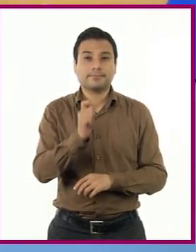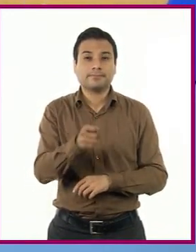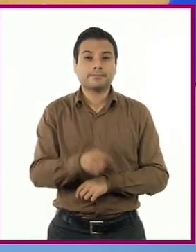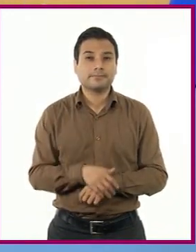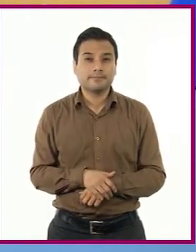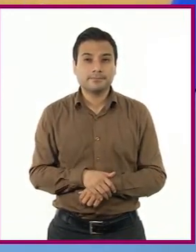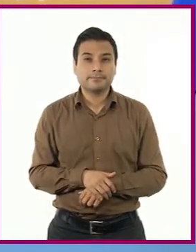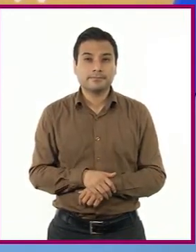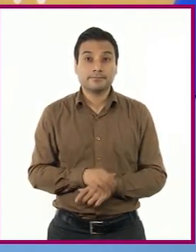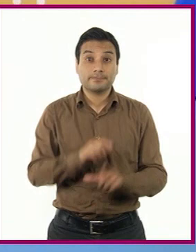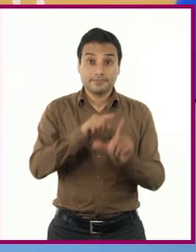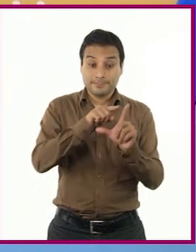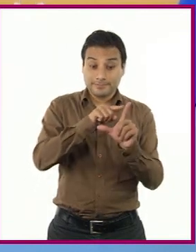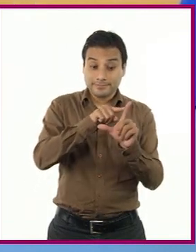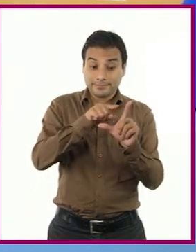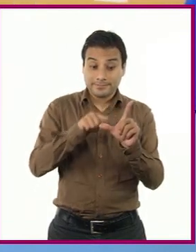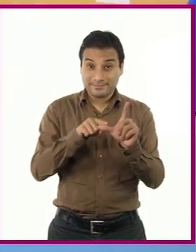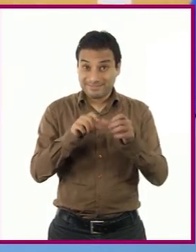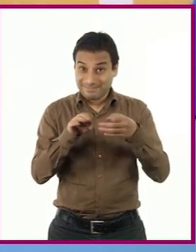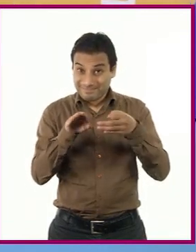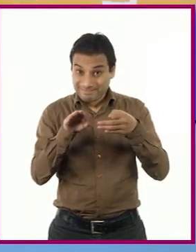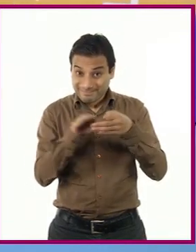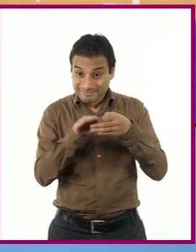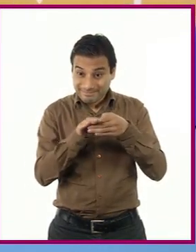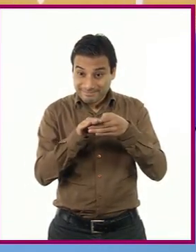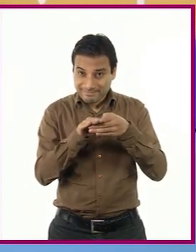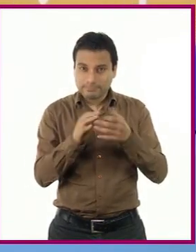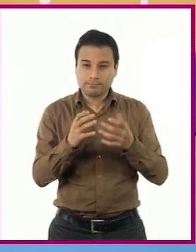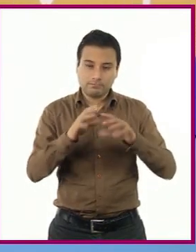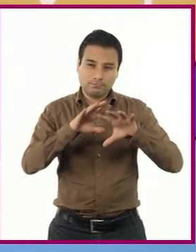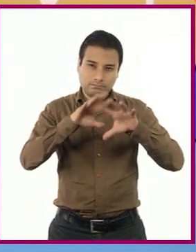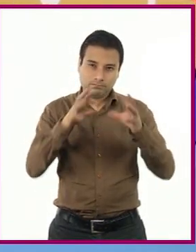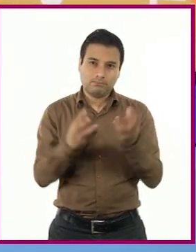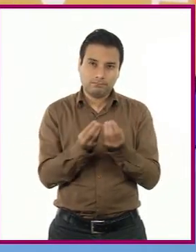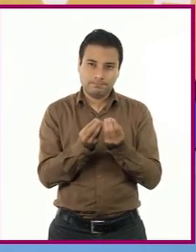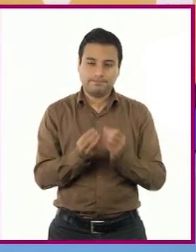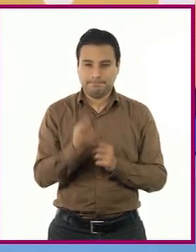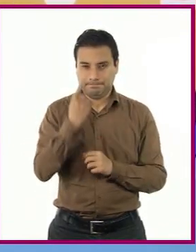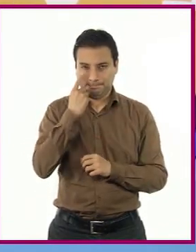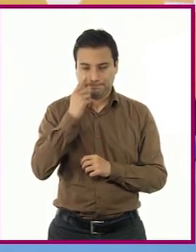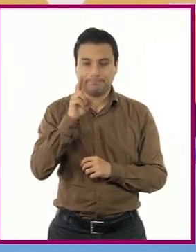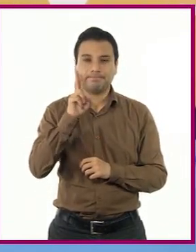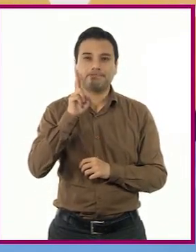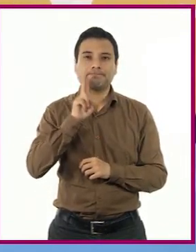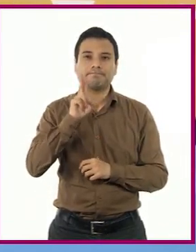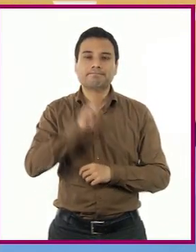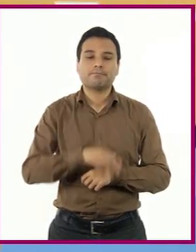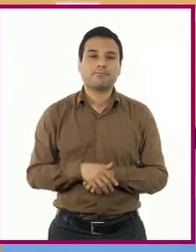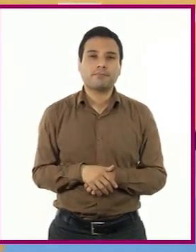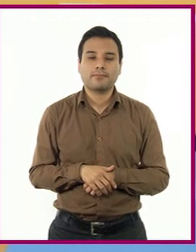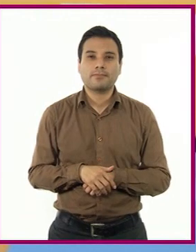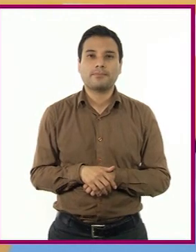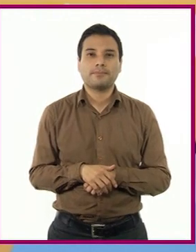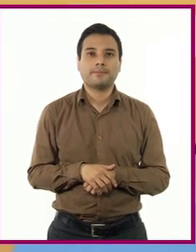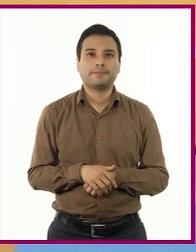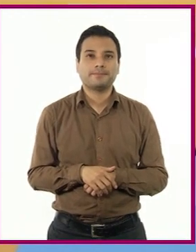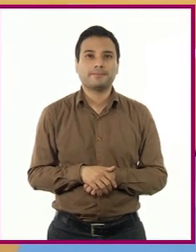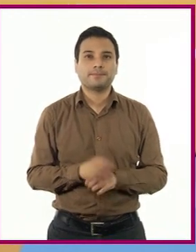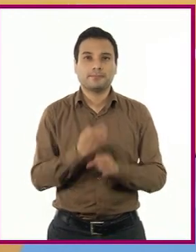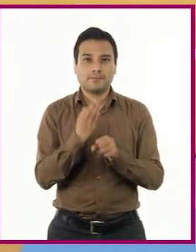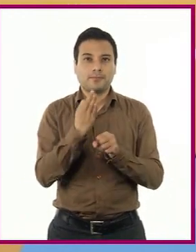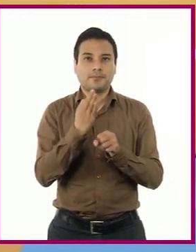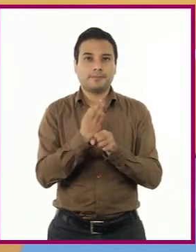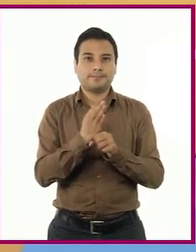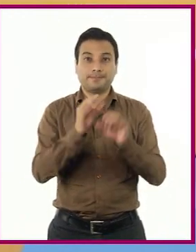ángulos contiguos son complementarios. Para comprobar dicha propiedad nos apoyaremos en la construcción de